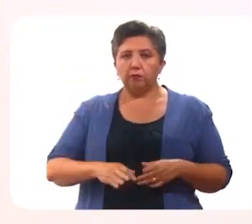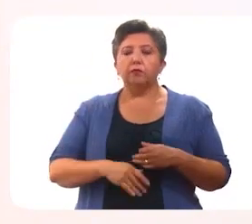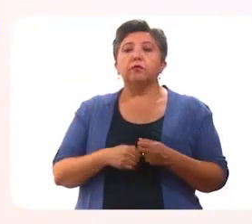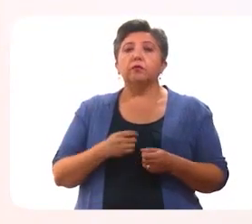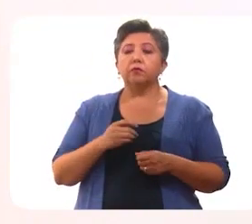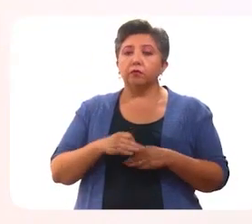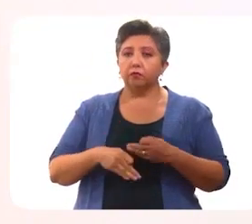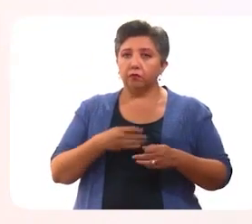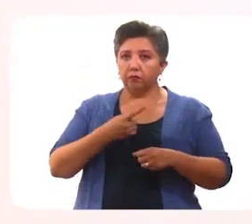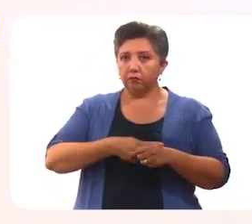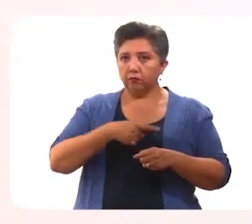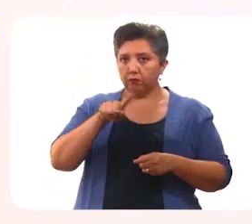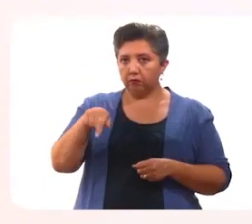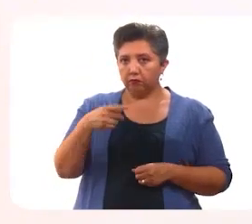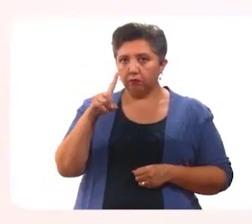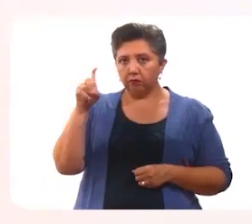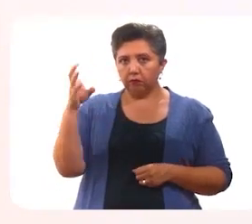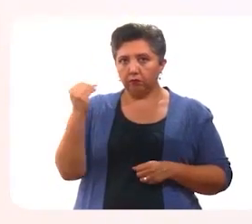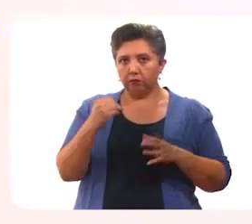de contagios registrados, que son